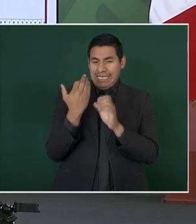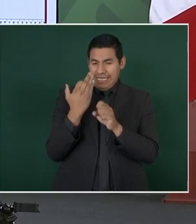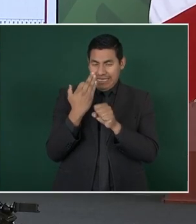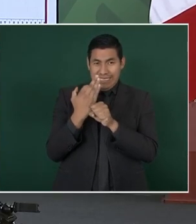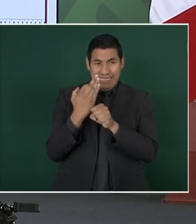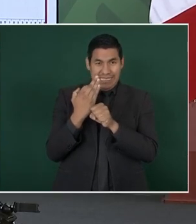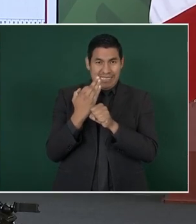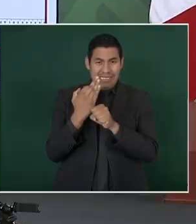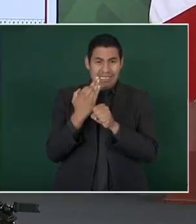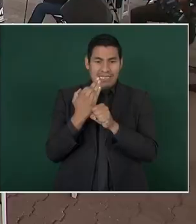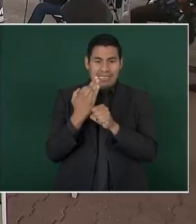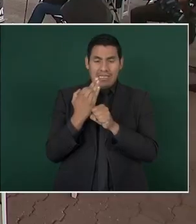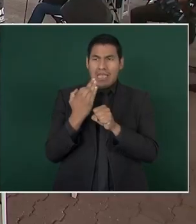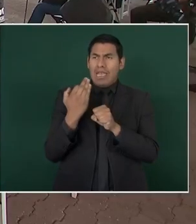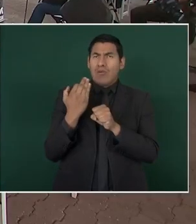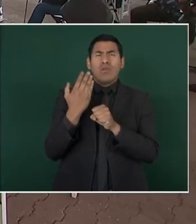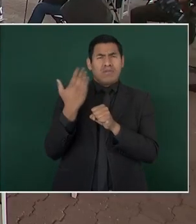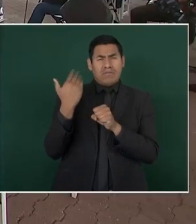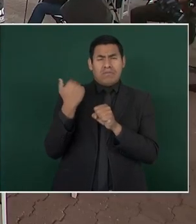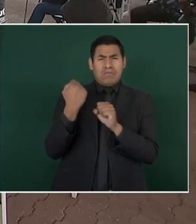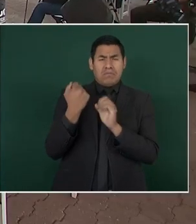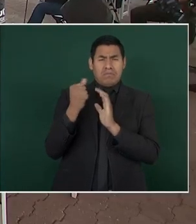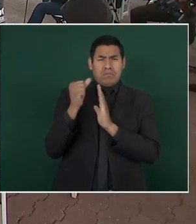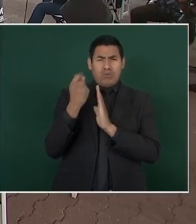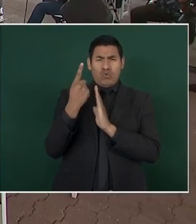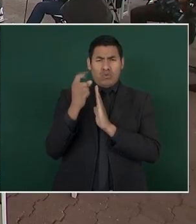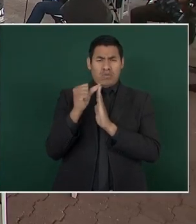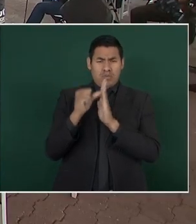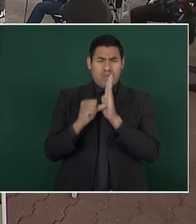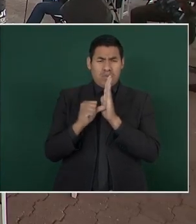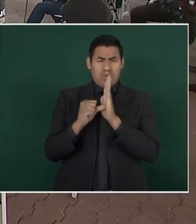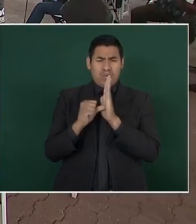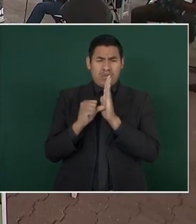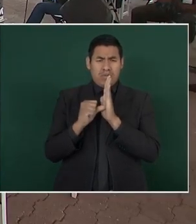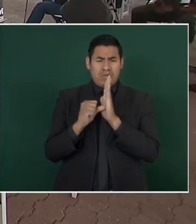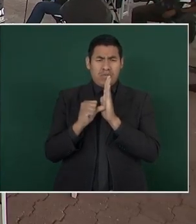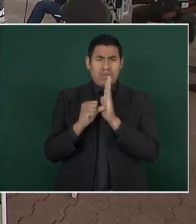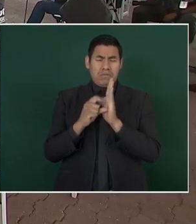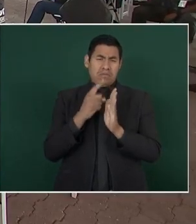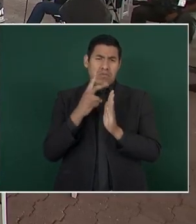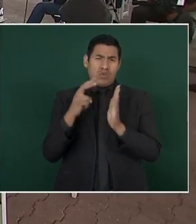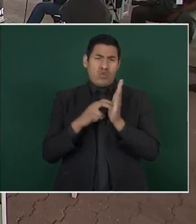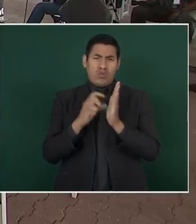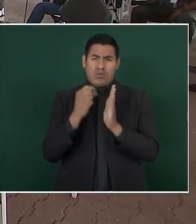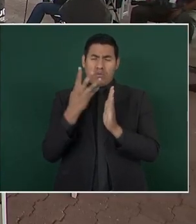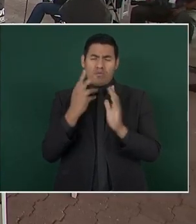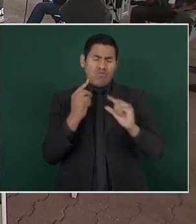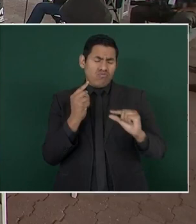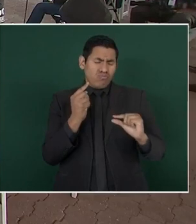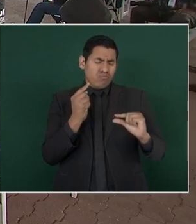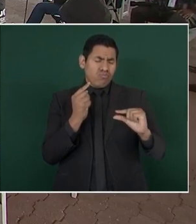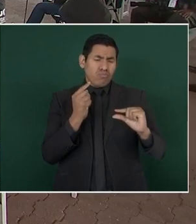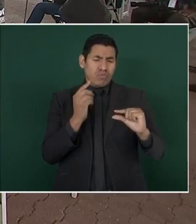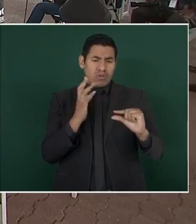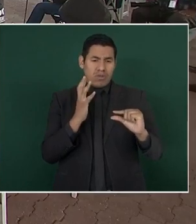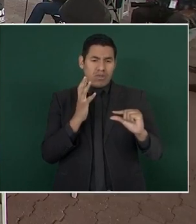todavía hasta el mes pasado se nos incrementó y por eso estamos también